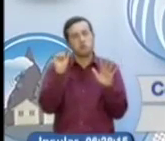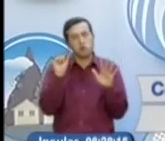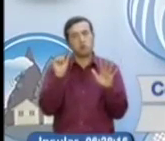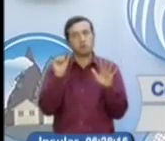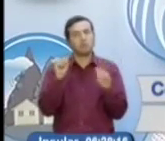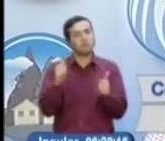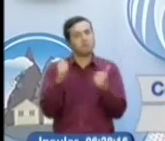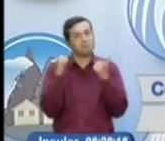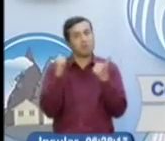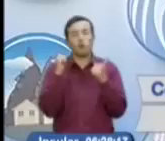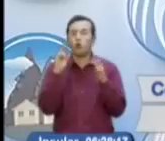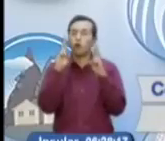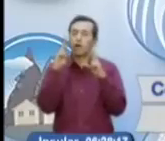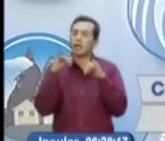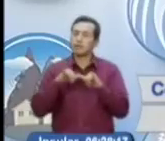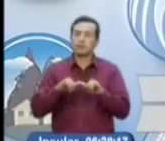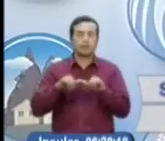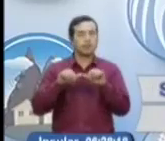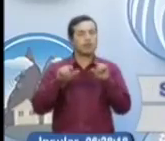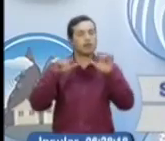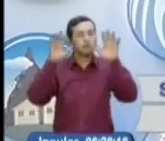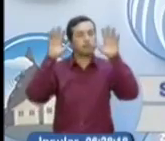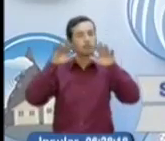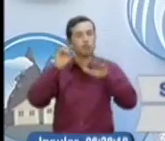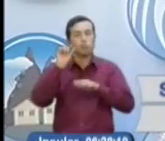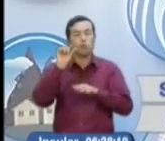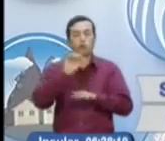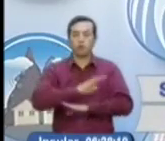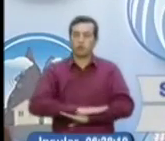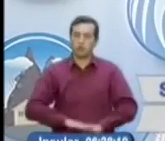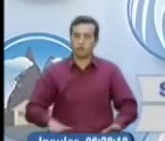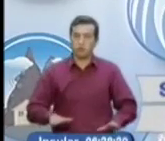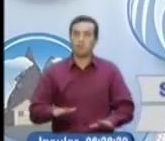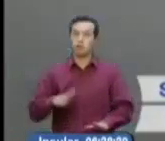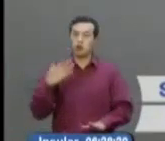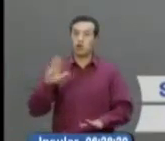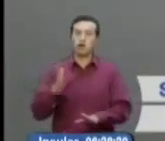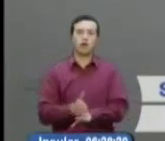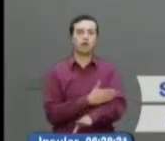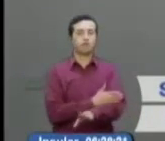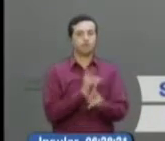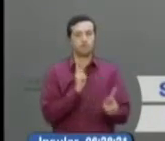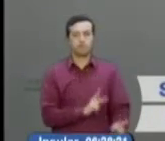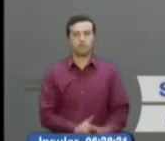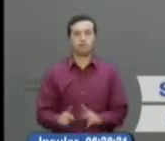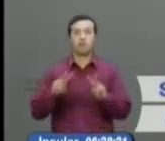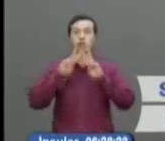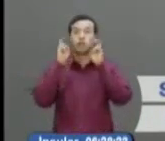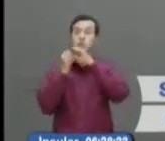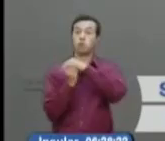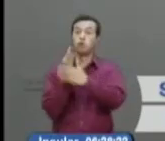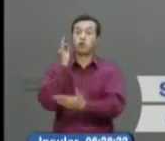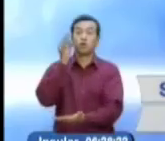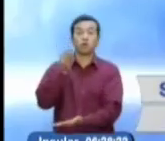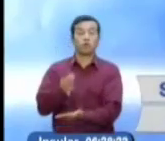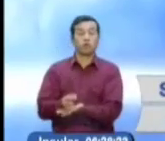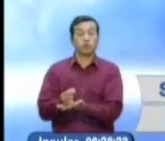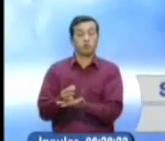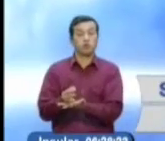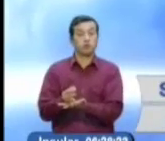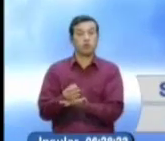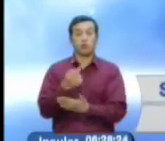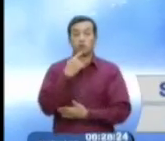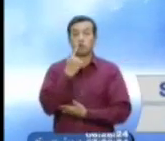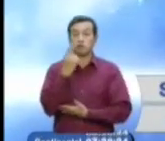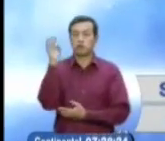que esto de todas maneras se mantenga en este periodo de tiempo, sin embargo, estamos preparándonos. Mientras que sobre la actividad del volcán Cotopaxi, se